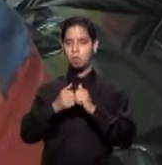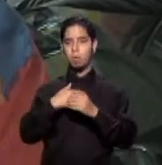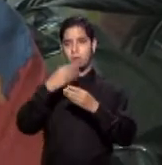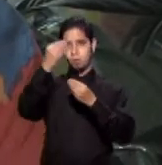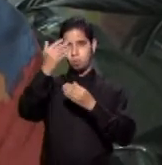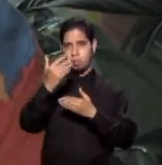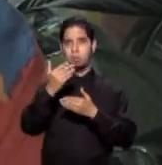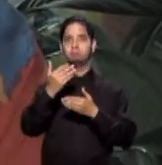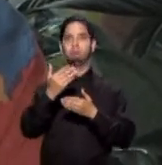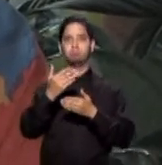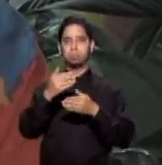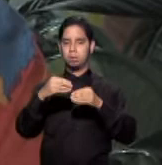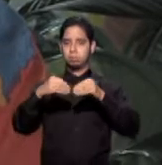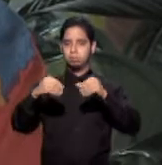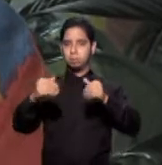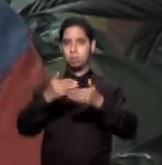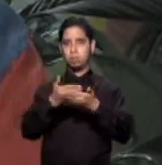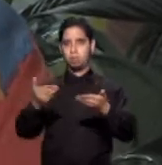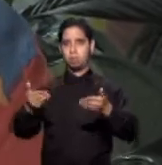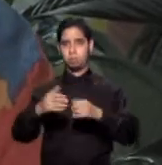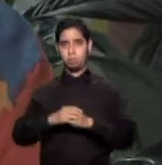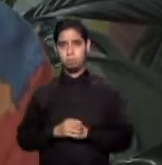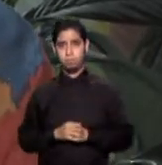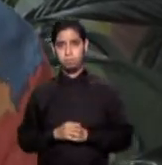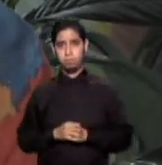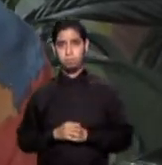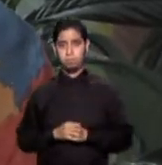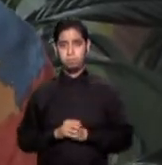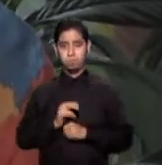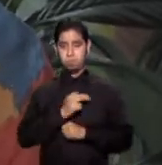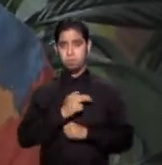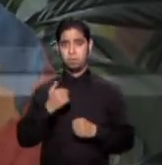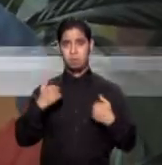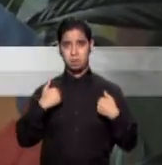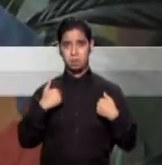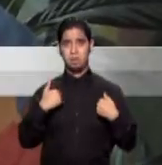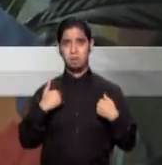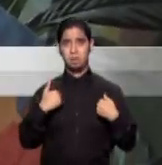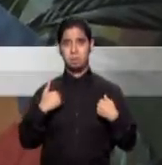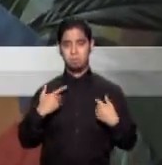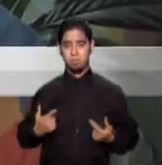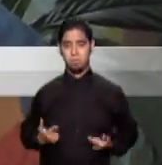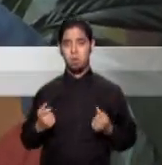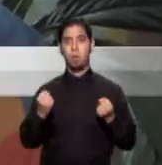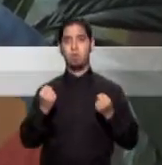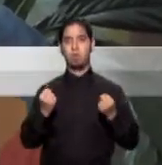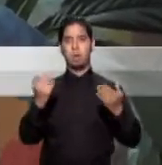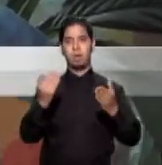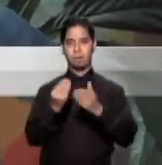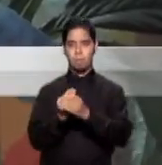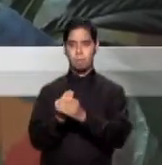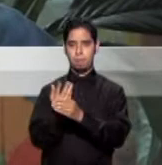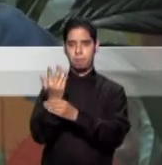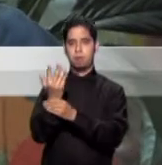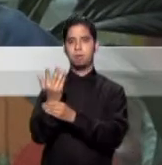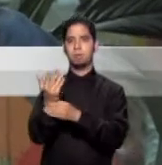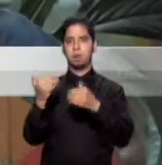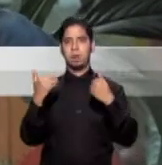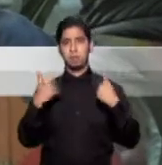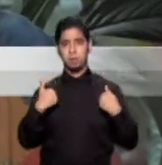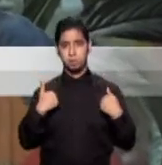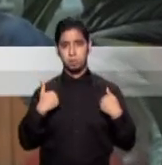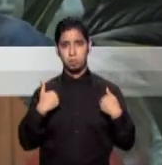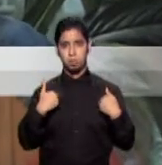las cosas. Yo voy a tener en real time o a verla en vivo la cantidad de plantas que va a tener